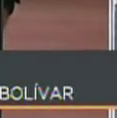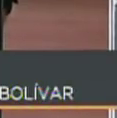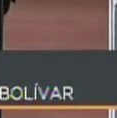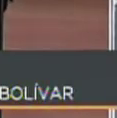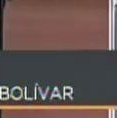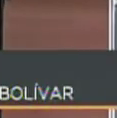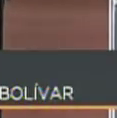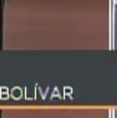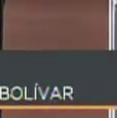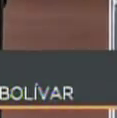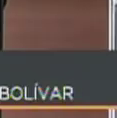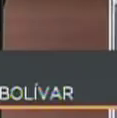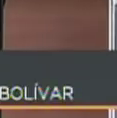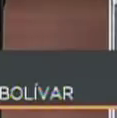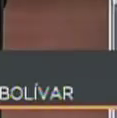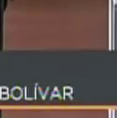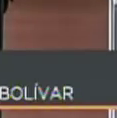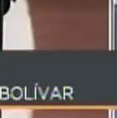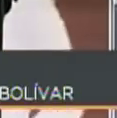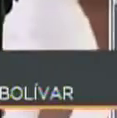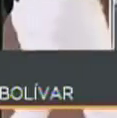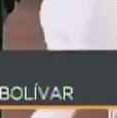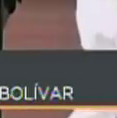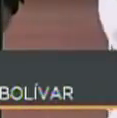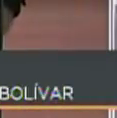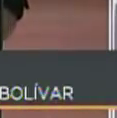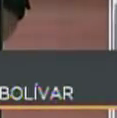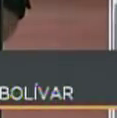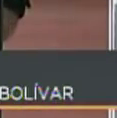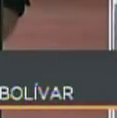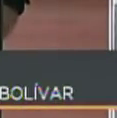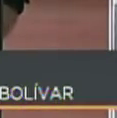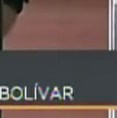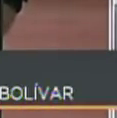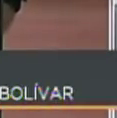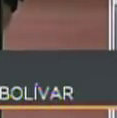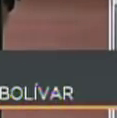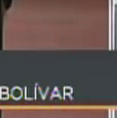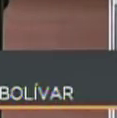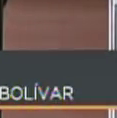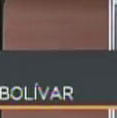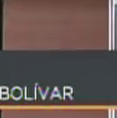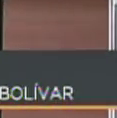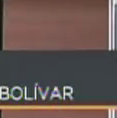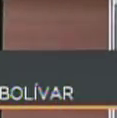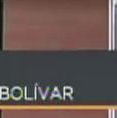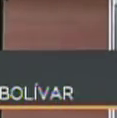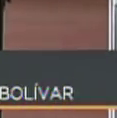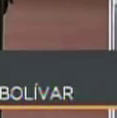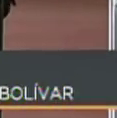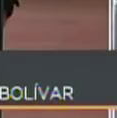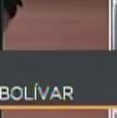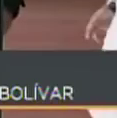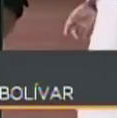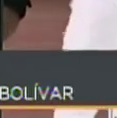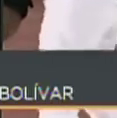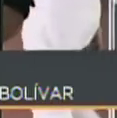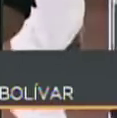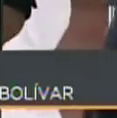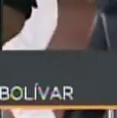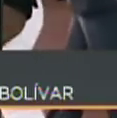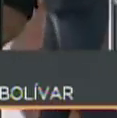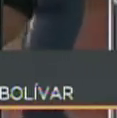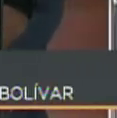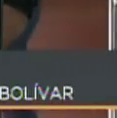Nacional Electoral el día de hoy a fin de desmentir de manera categórica algunas